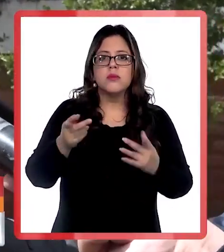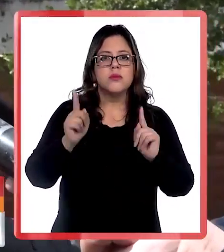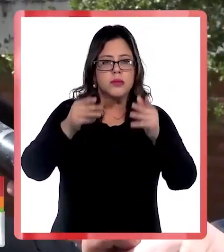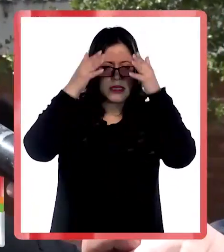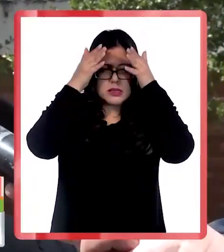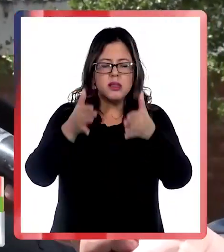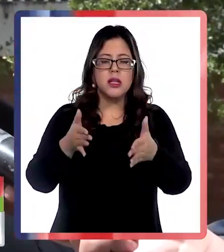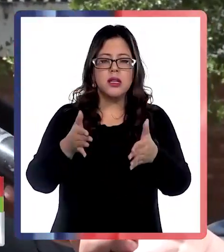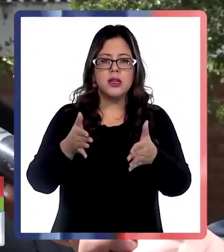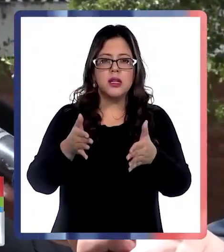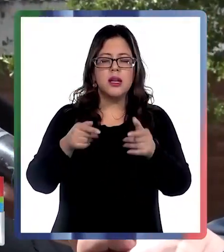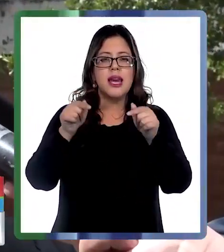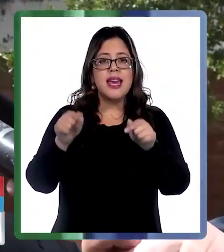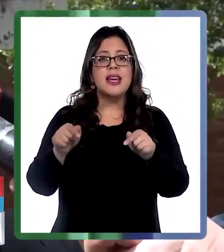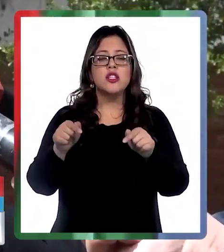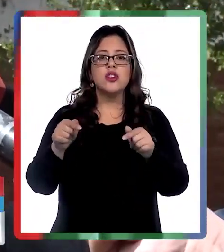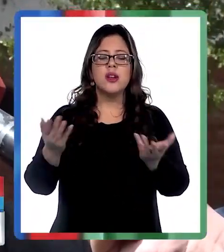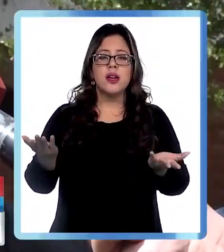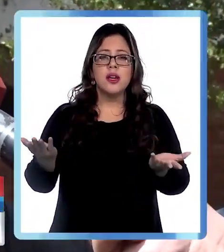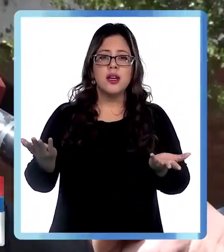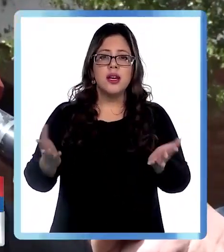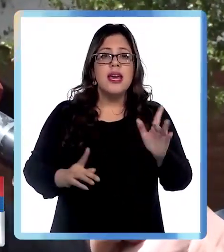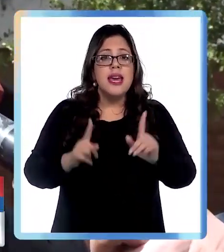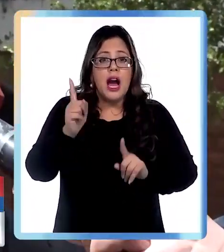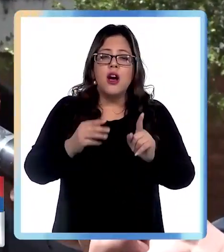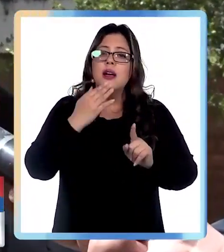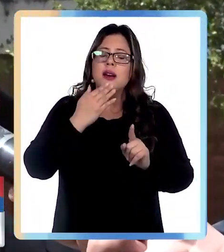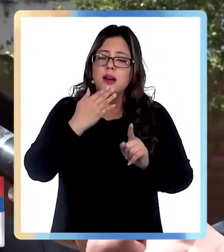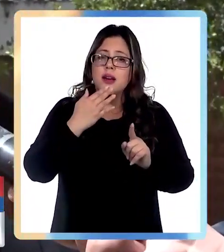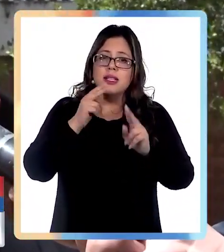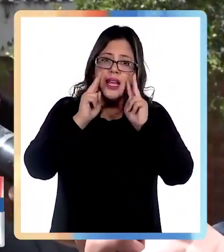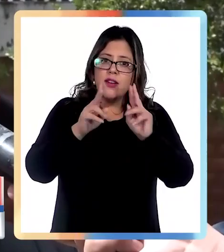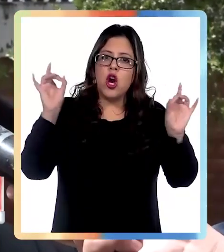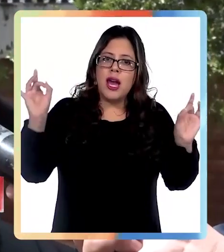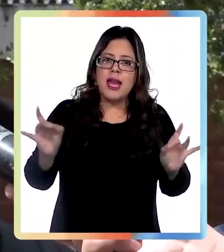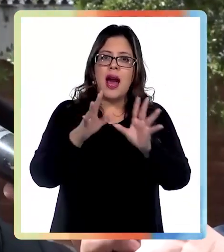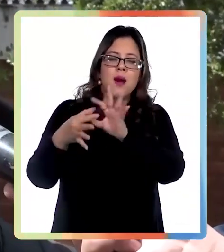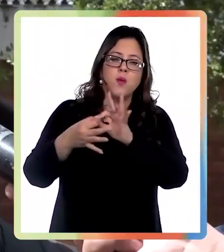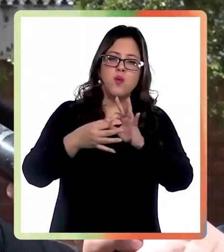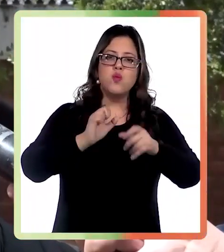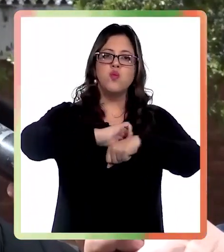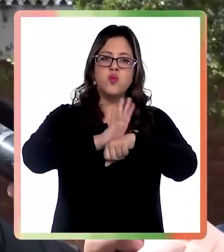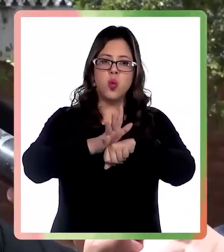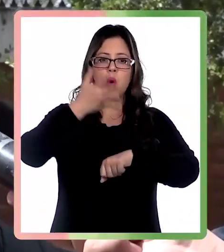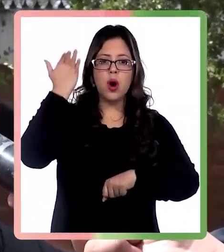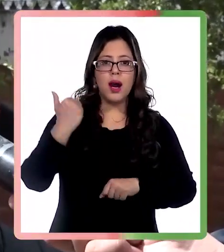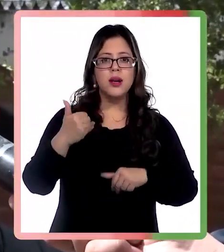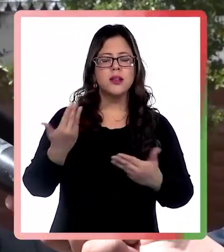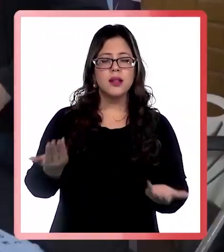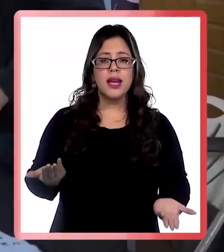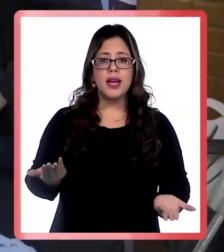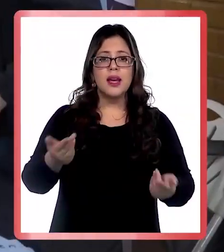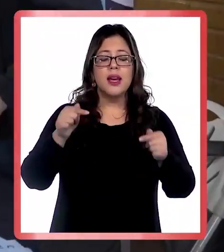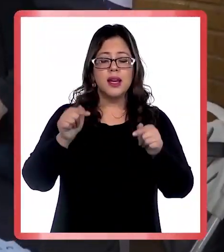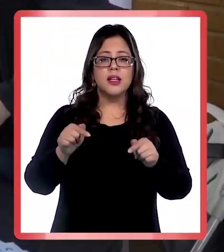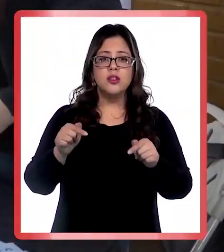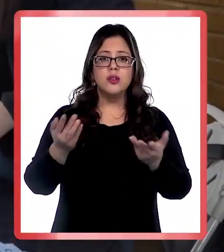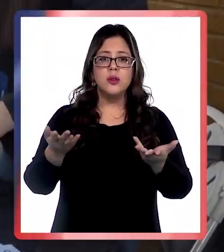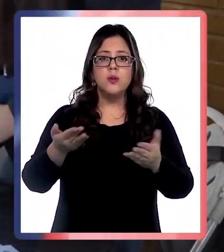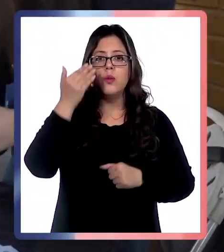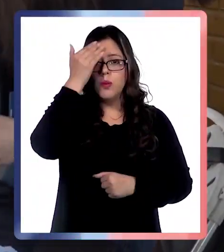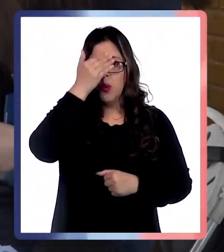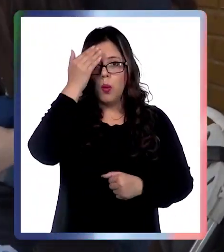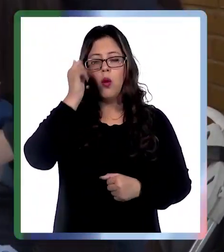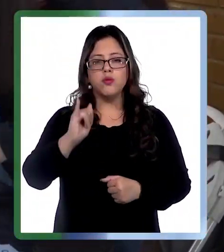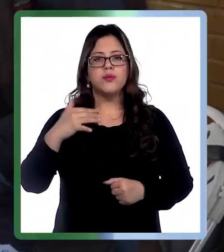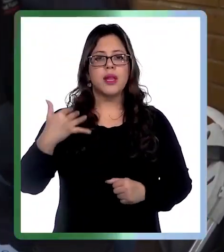silentes entonces hay que estar pendiente algo eh que además se ha visto agravado con la pandemia Y